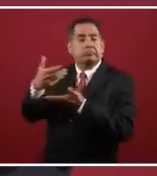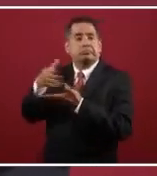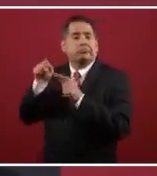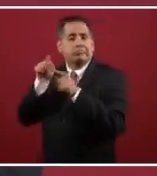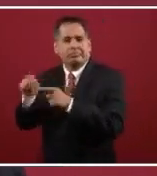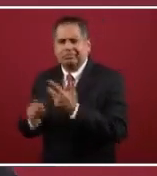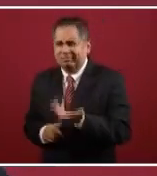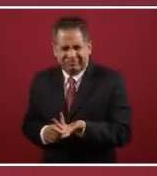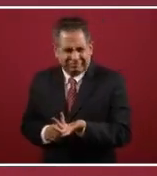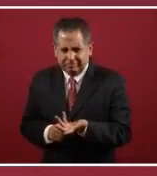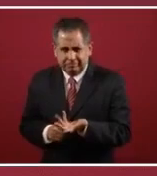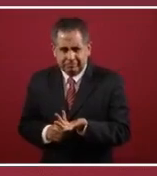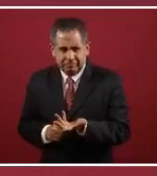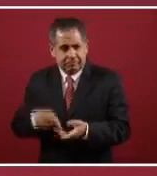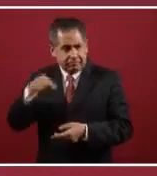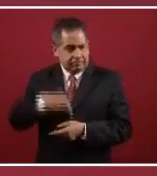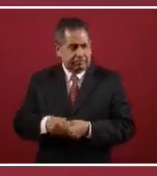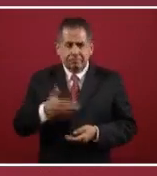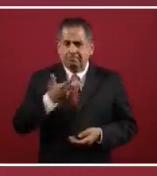recursos naturales,